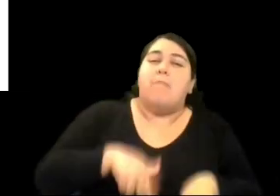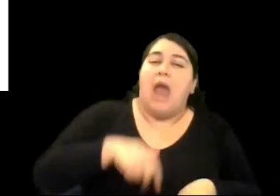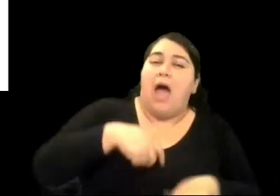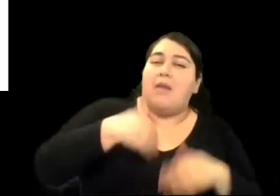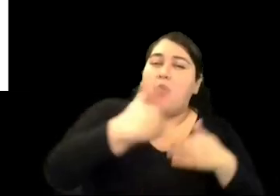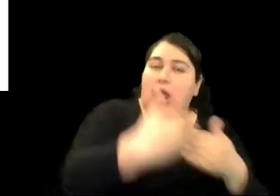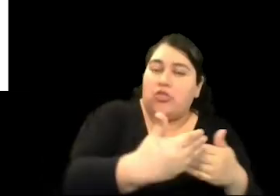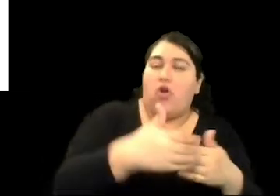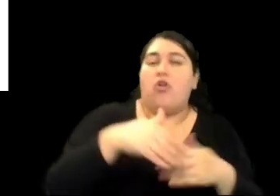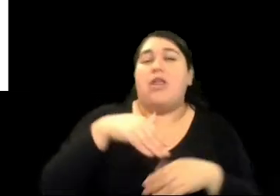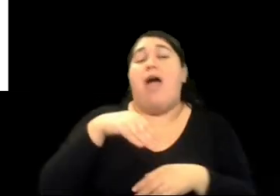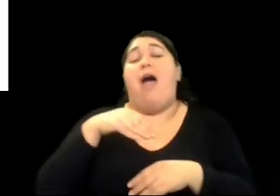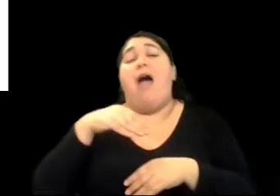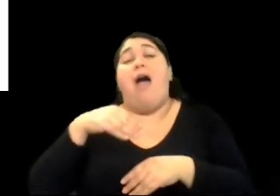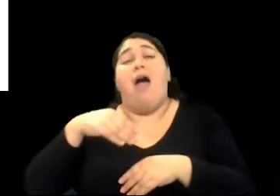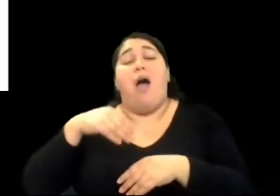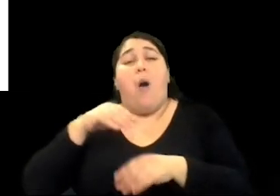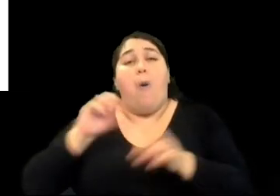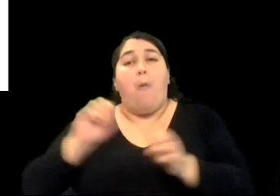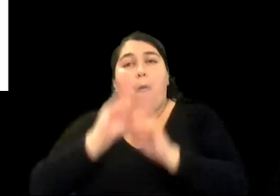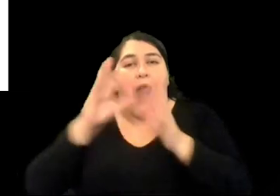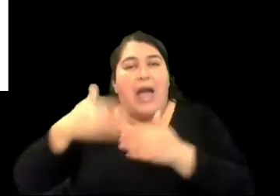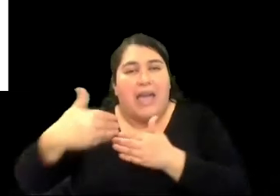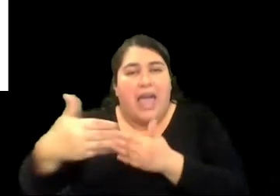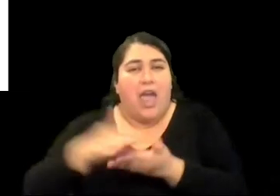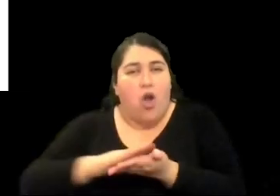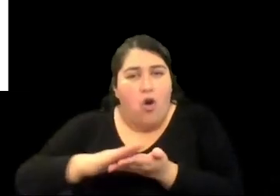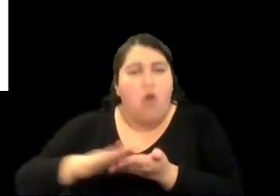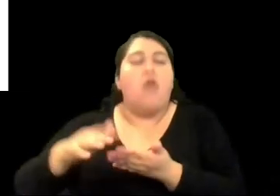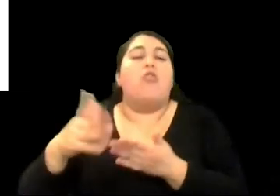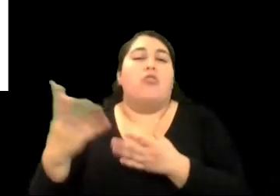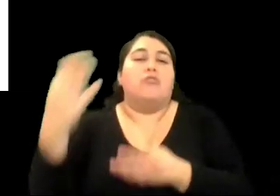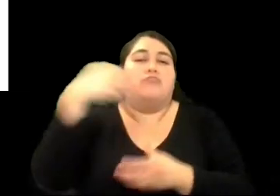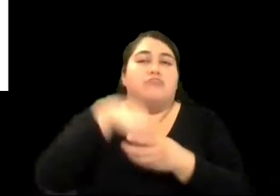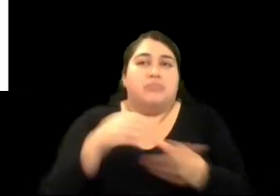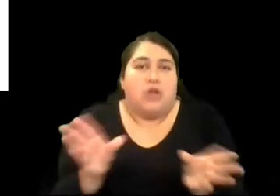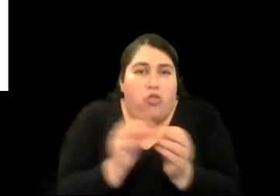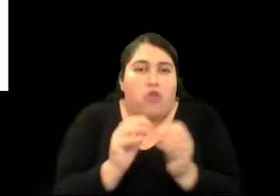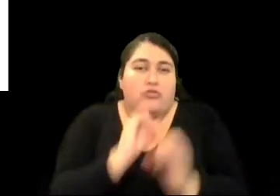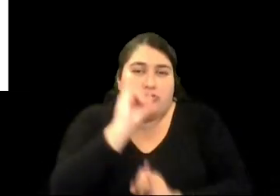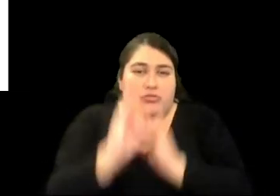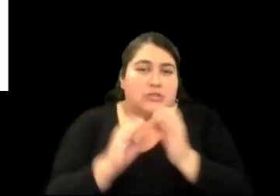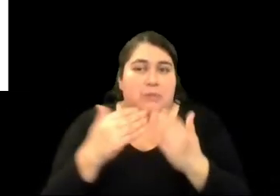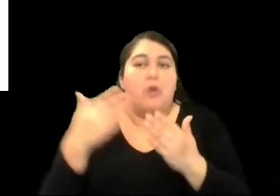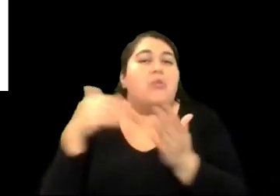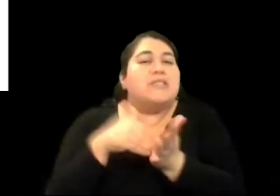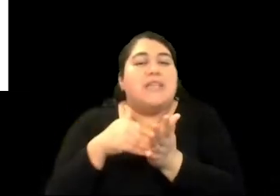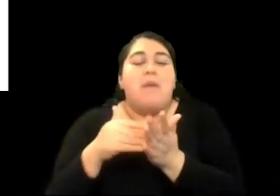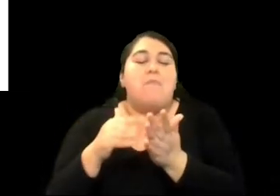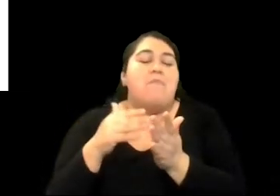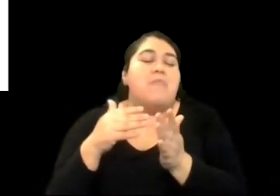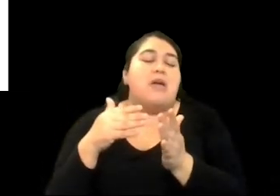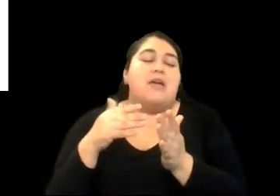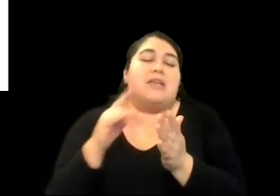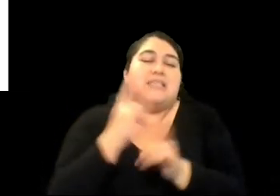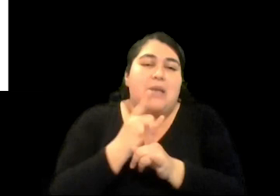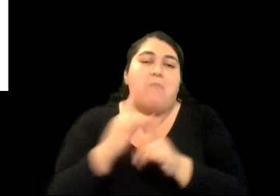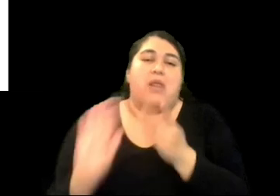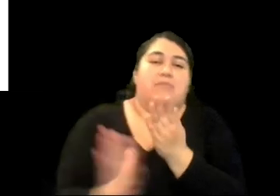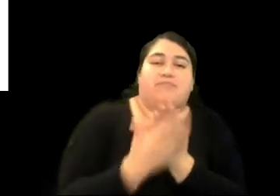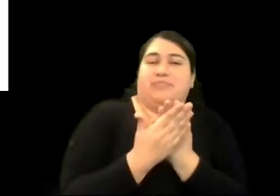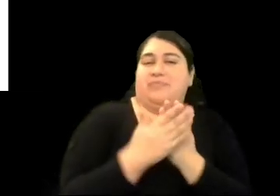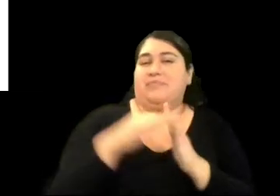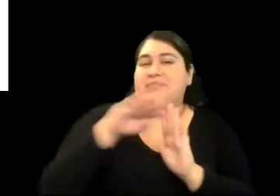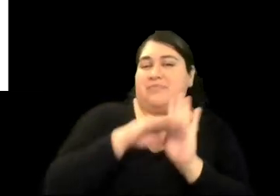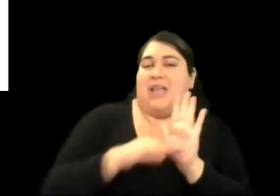pueden incluir por uno o por otro régimen. Bueno, en este caso, tendría que verse